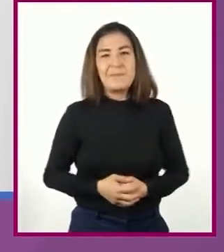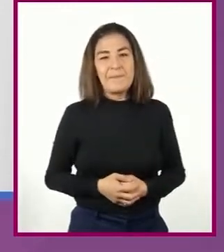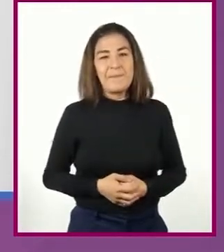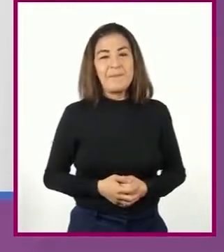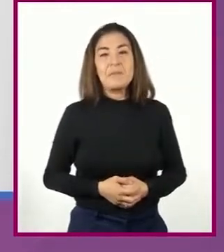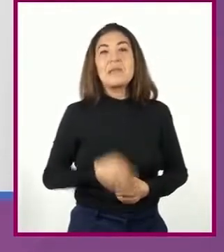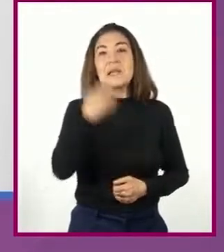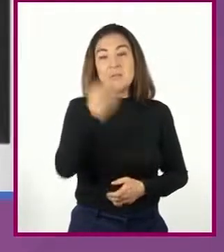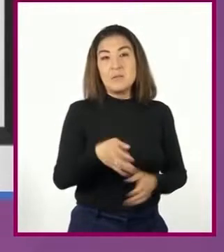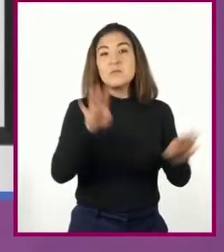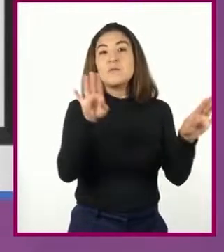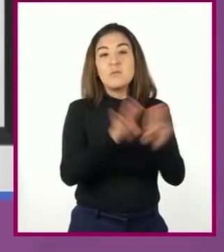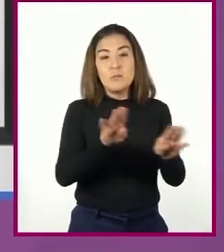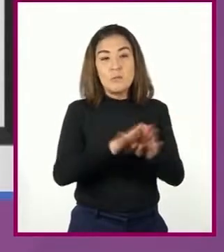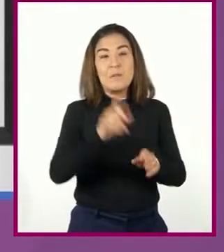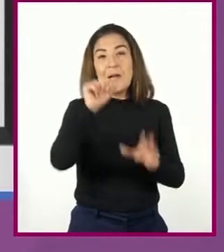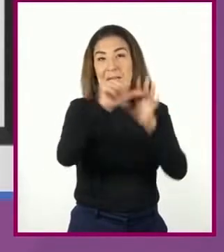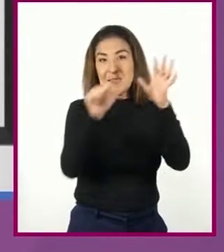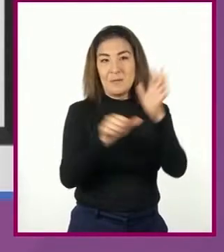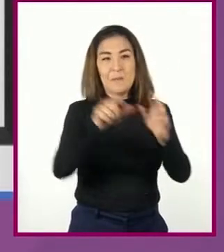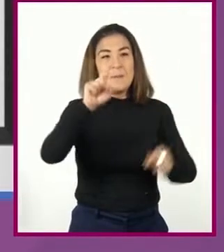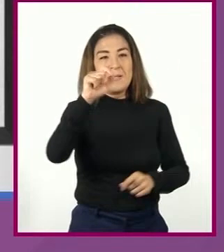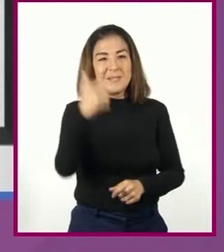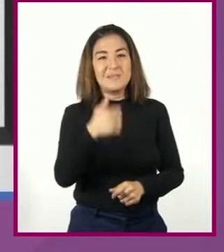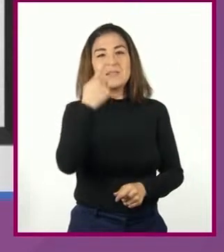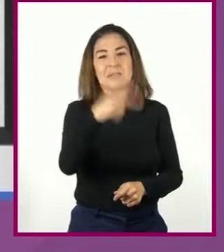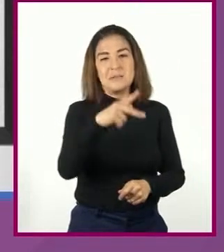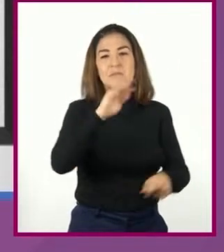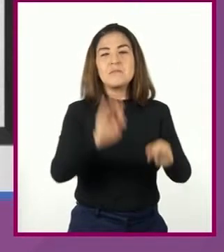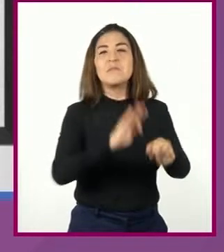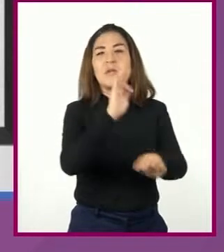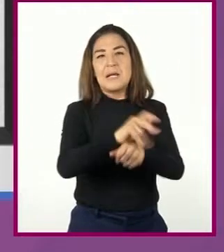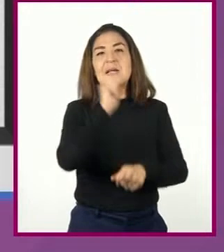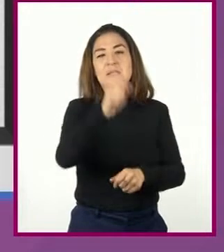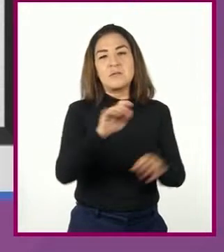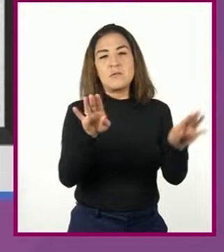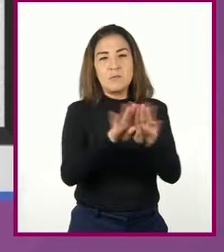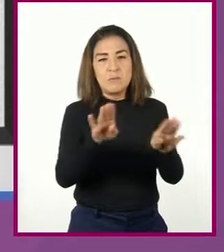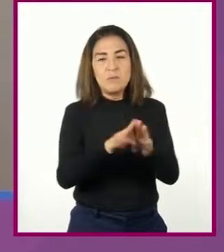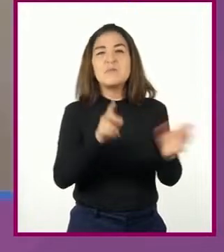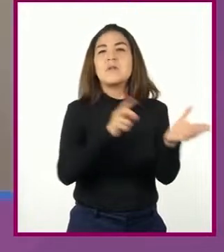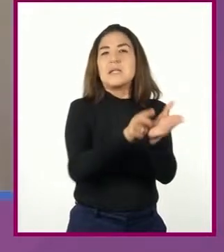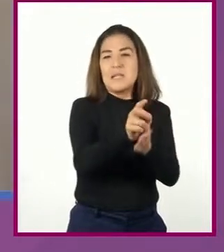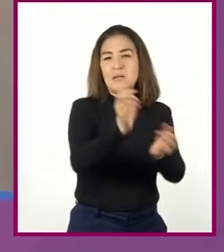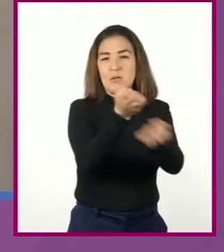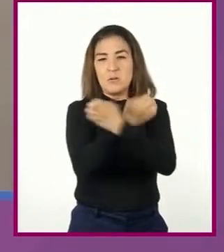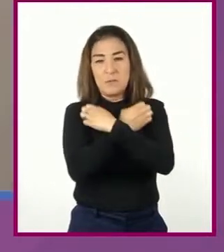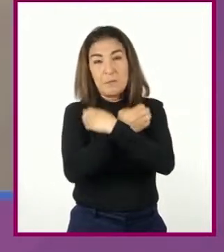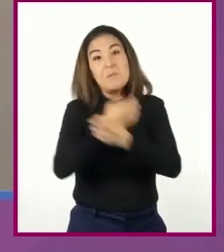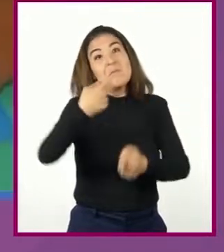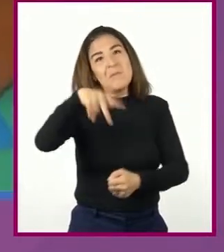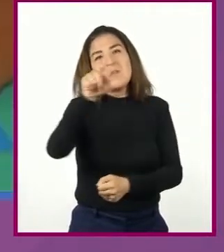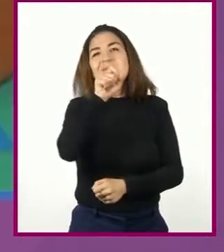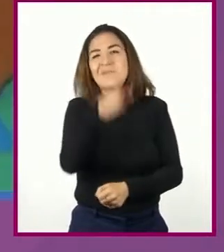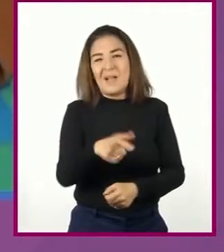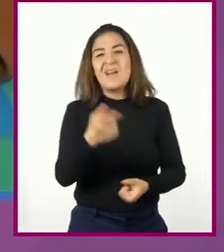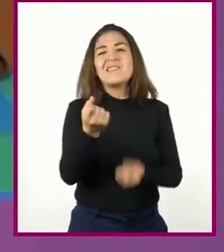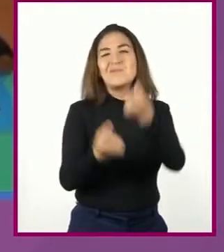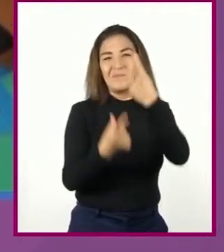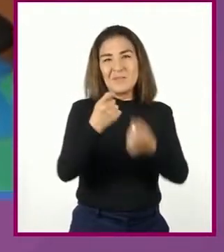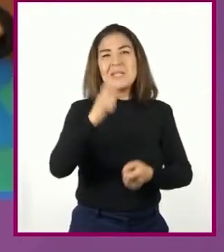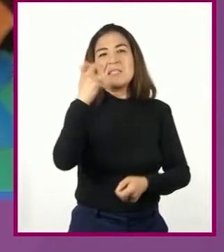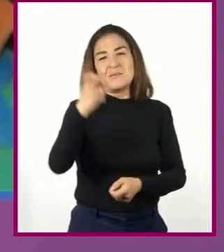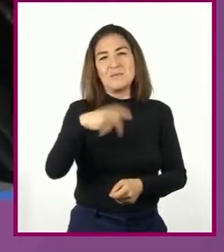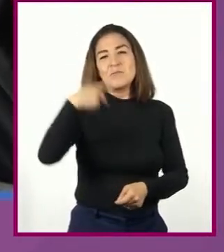artículo 26 de la Declaración protege el derecho que toda persona tiene a la educación. Sin embargo, hay casos como